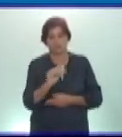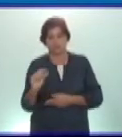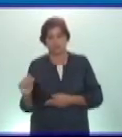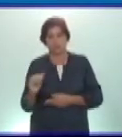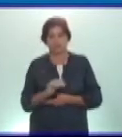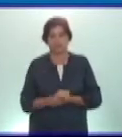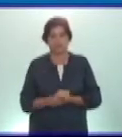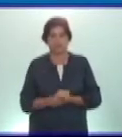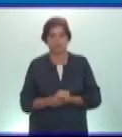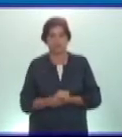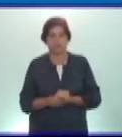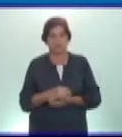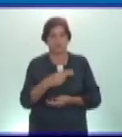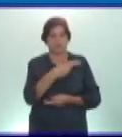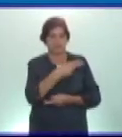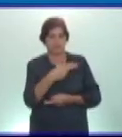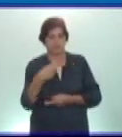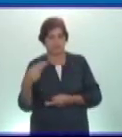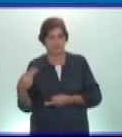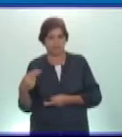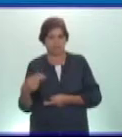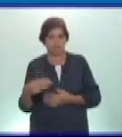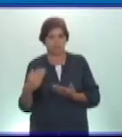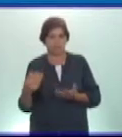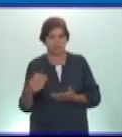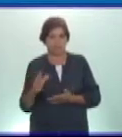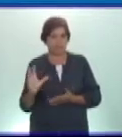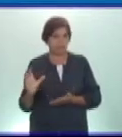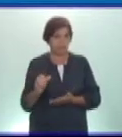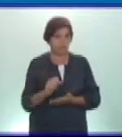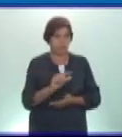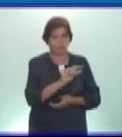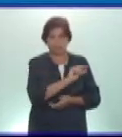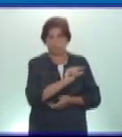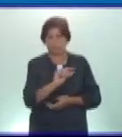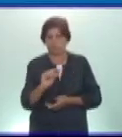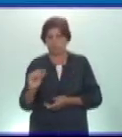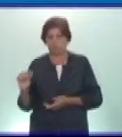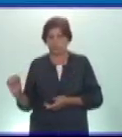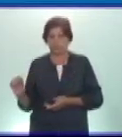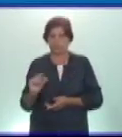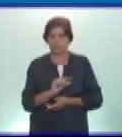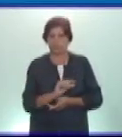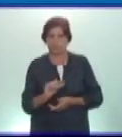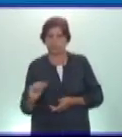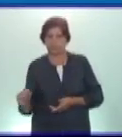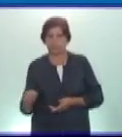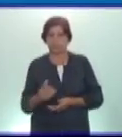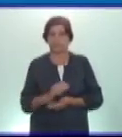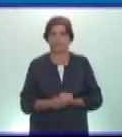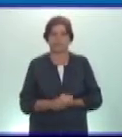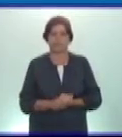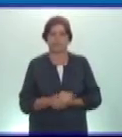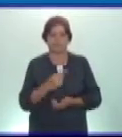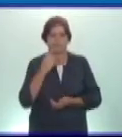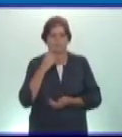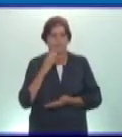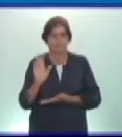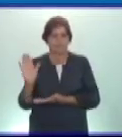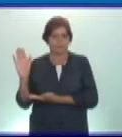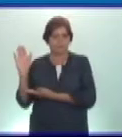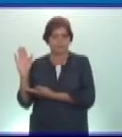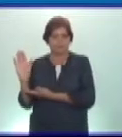El predicado se había enamorado locamente de la coma de la segunda oración, por supuesto, porque el sujeto está